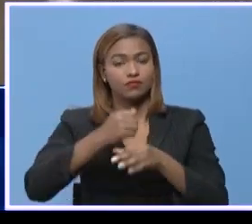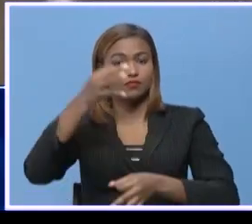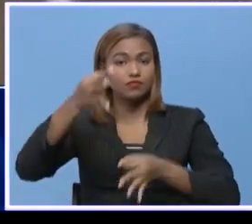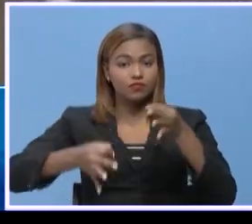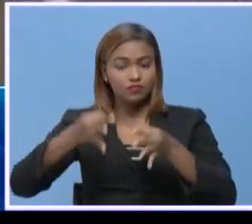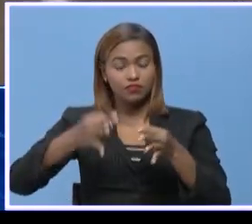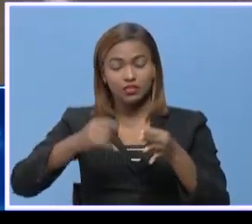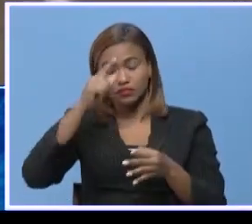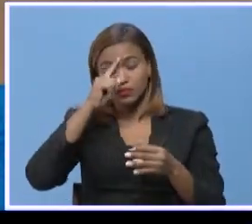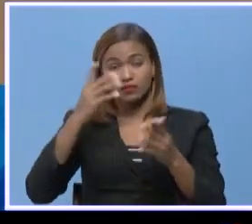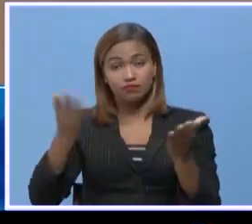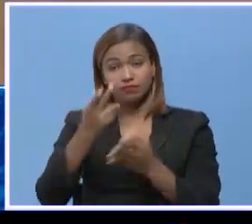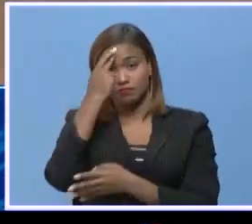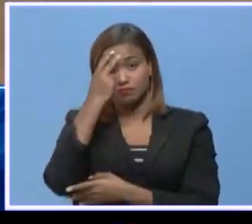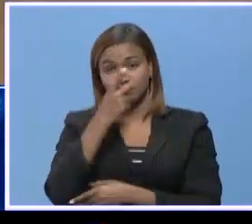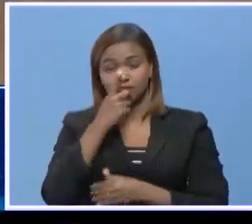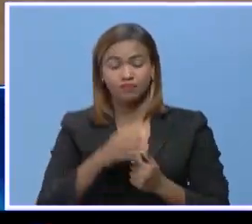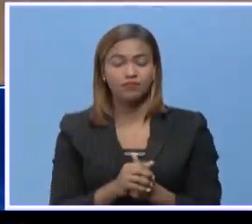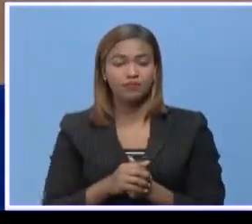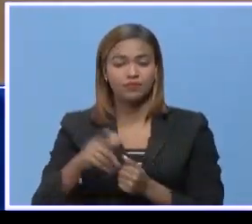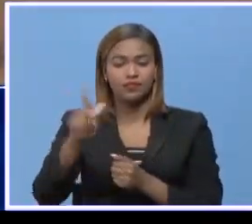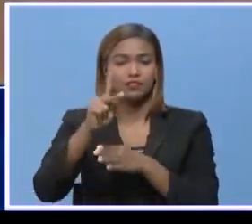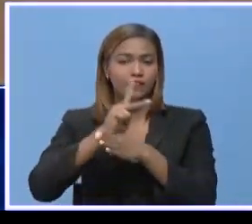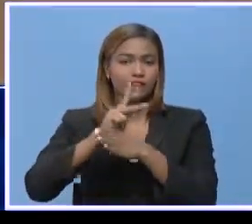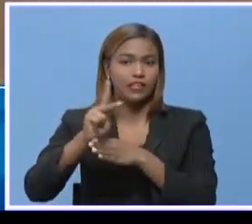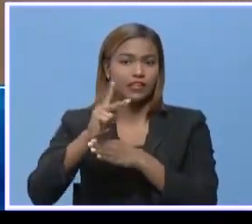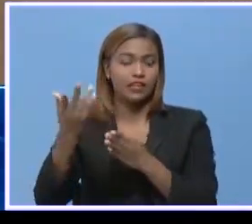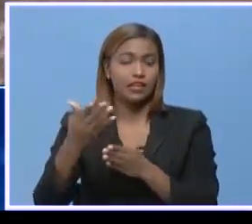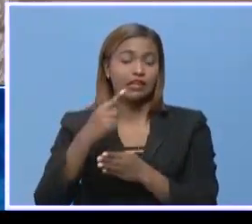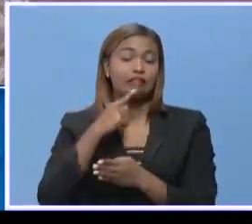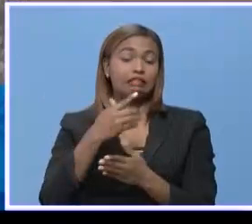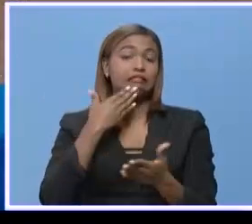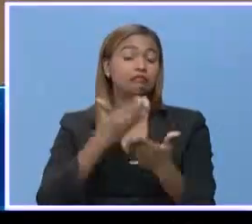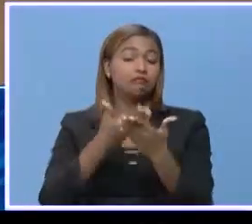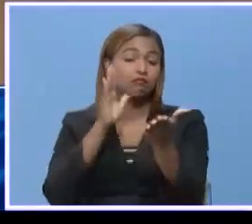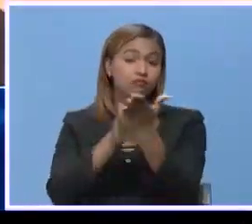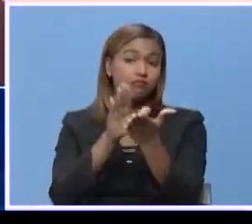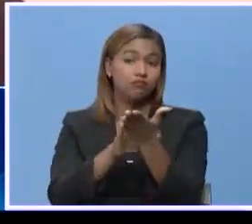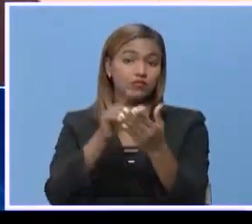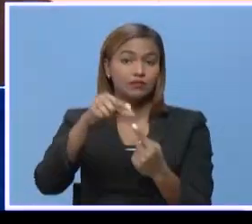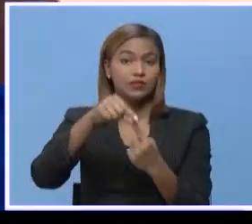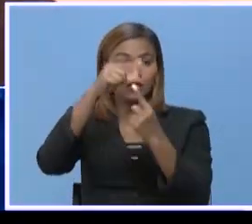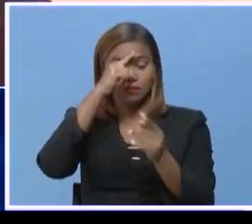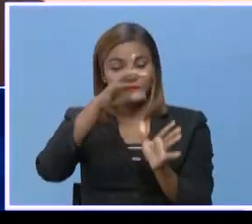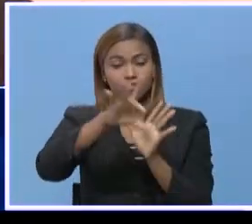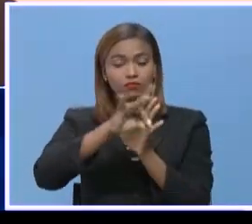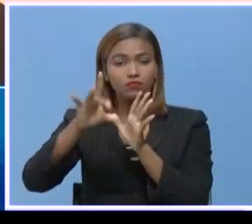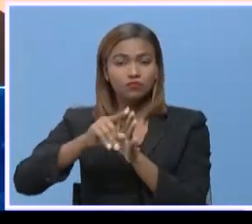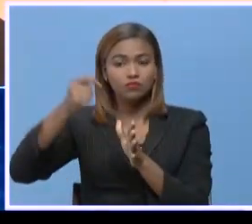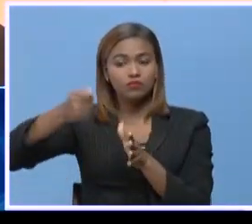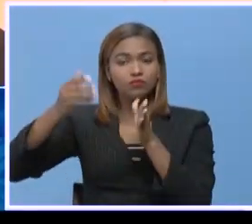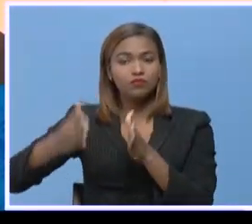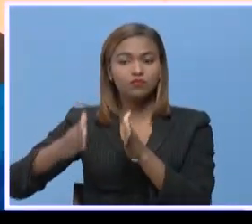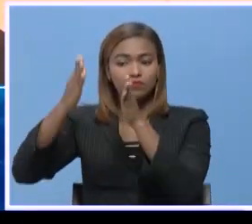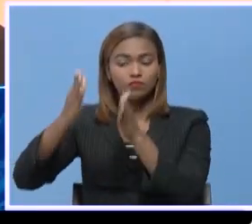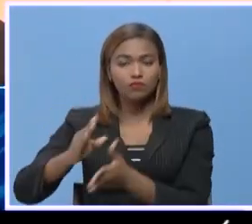jurídica del país. Los profesionales del derecho felicitaron de manera especial la selección del juez José Alejandro Vargas, quien